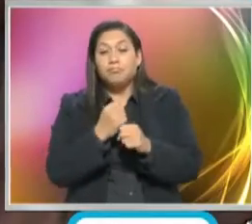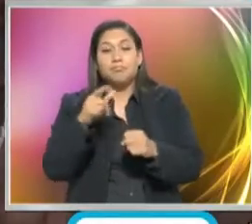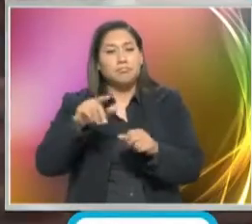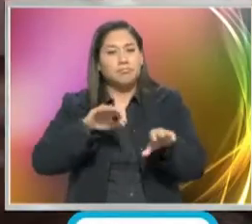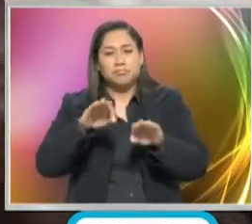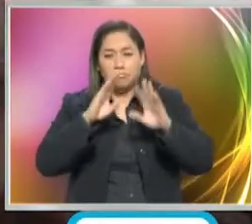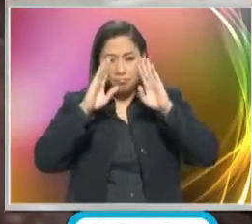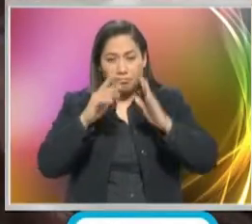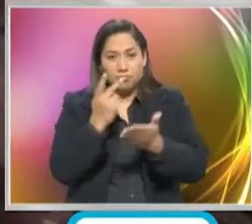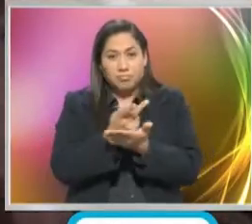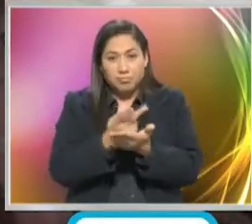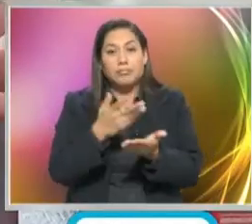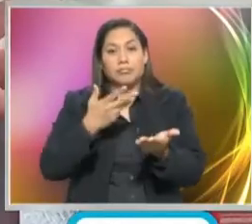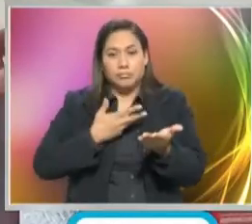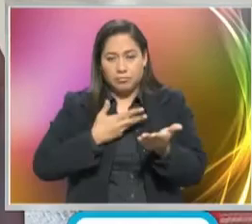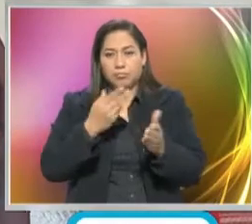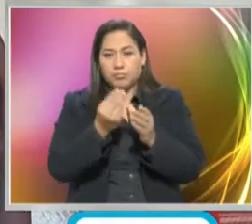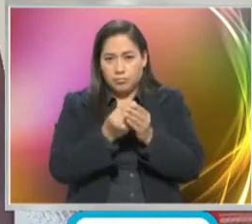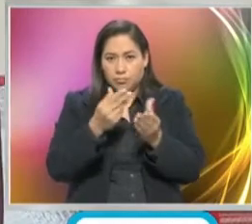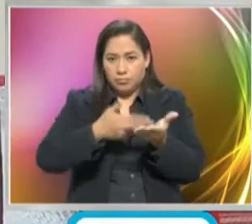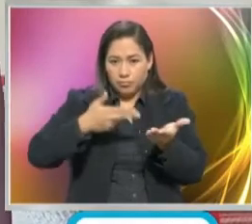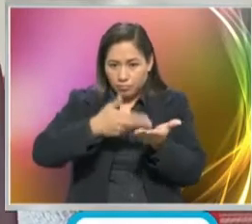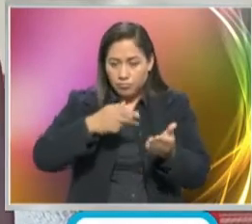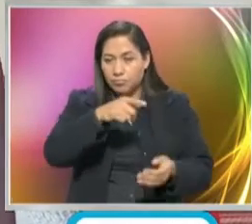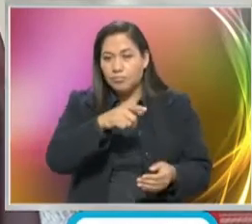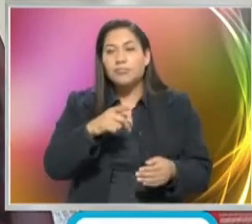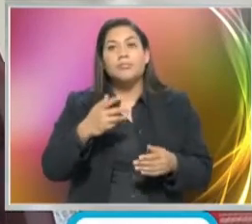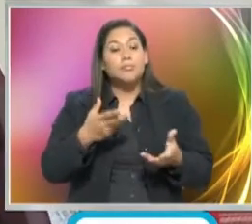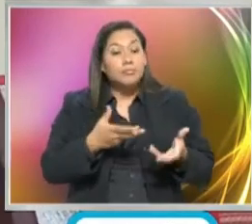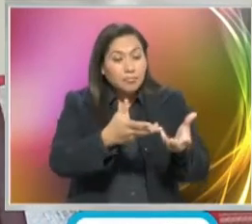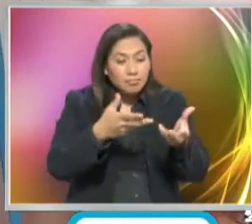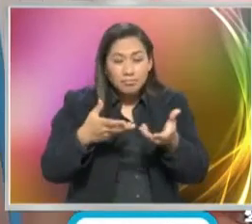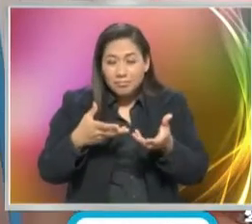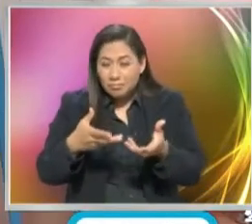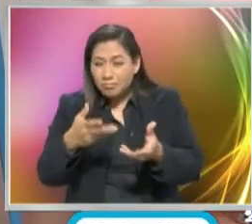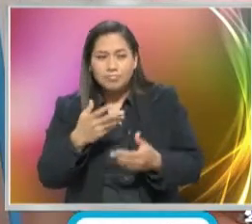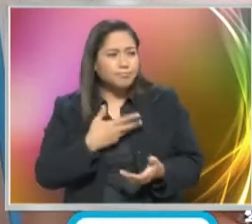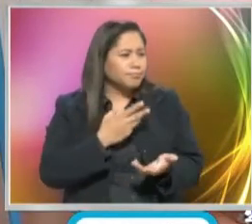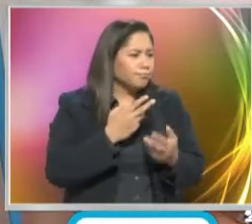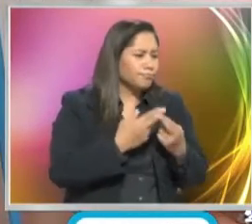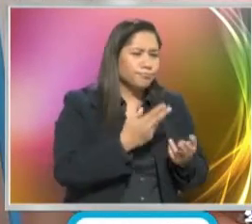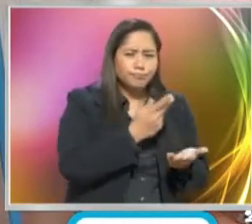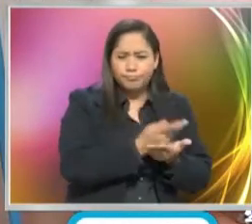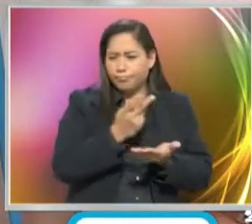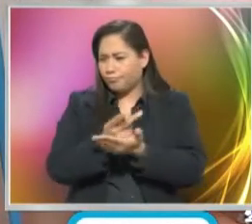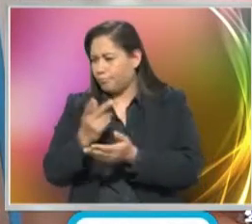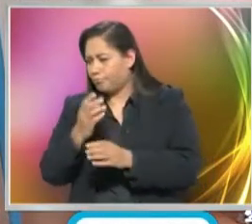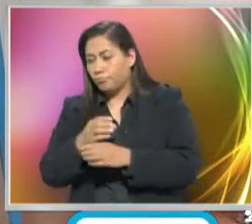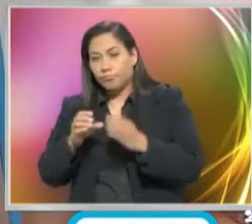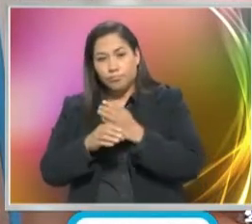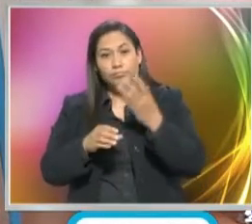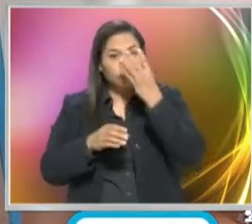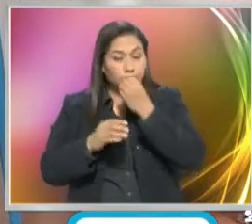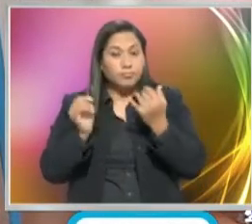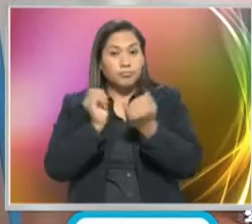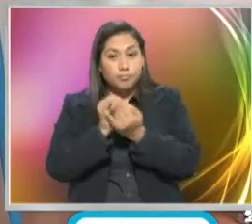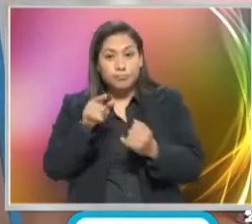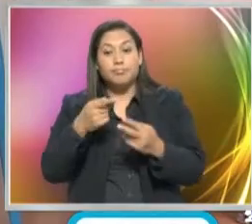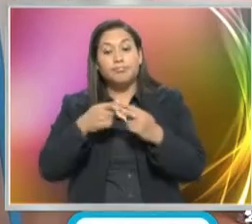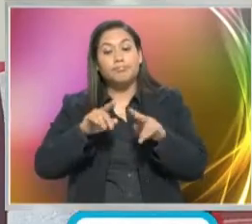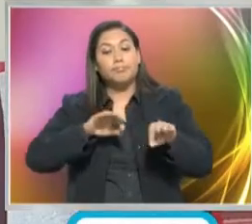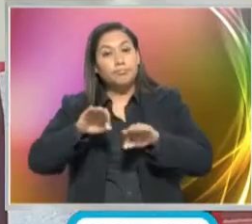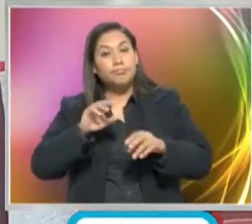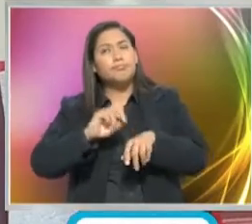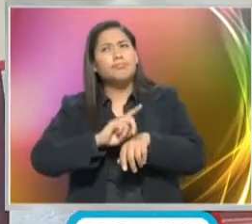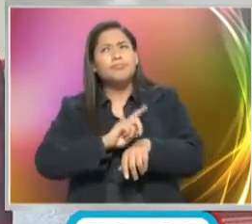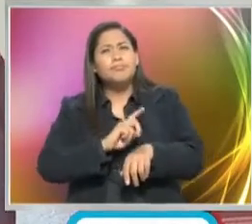plateras, tienen sus talleres, hay una callecita donde puedes encontrar cualquier cantidad de cosas lindas. También las comenzaron a trabajar